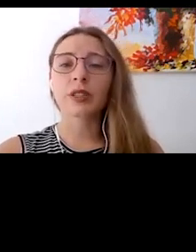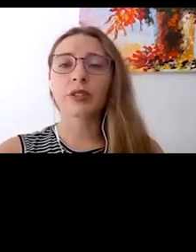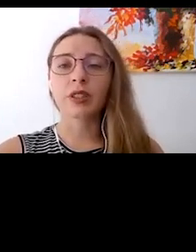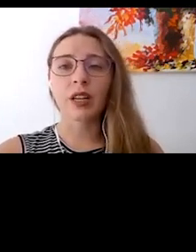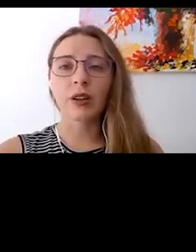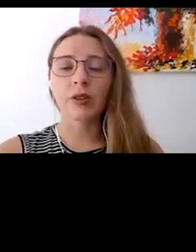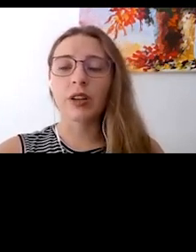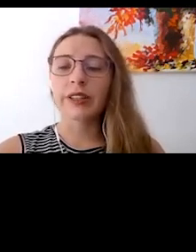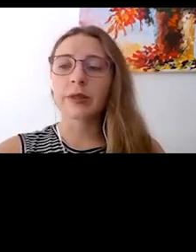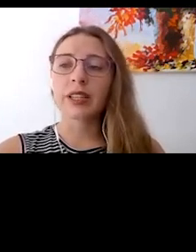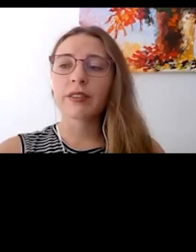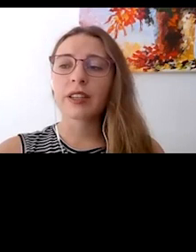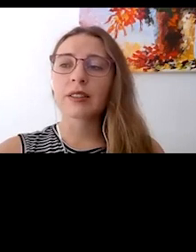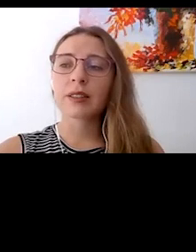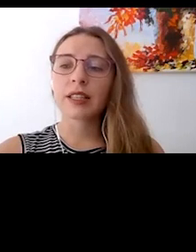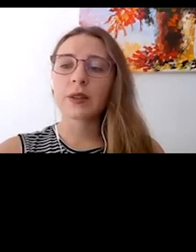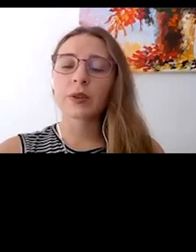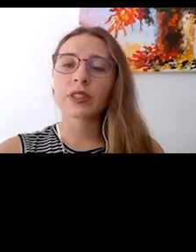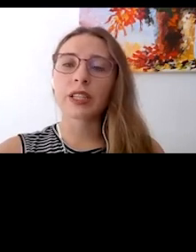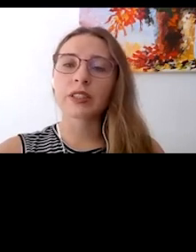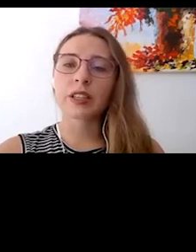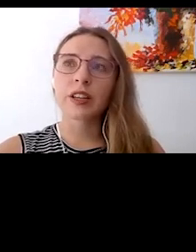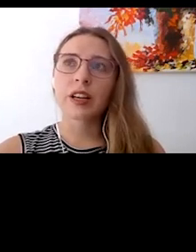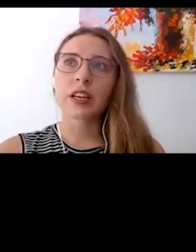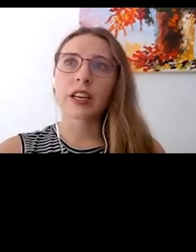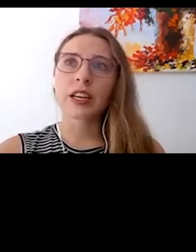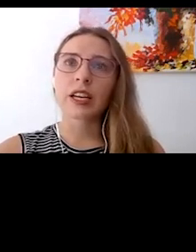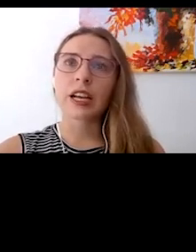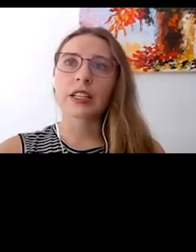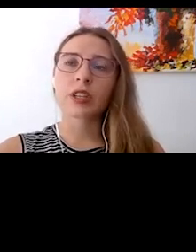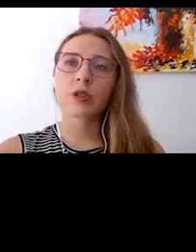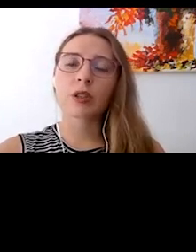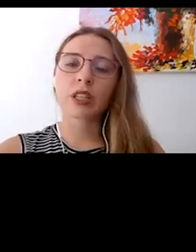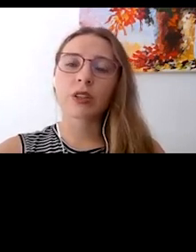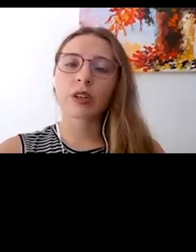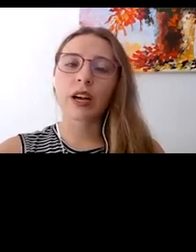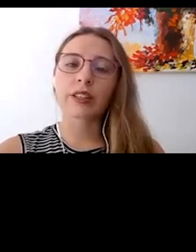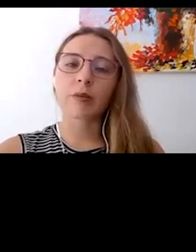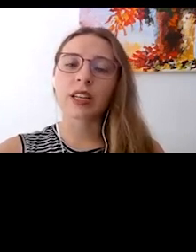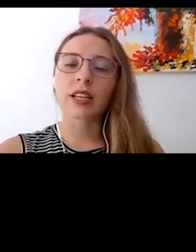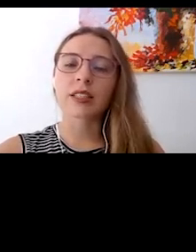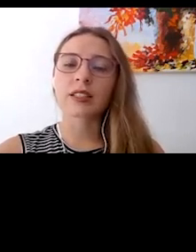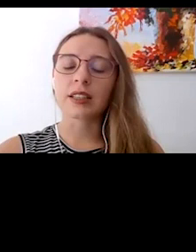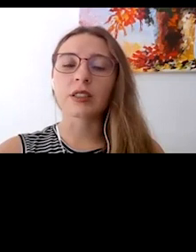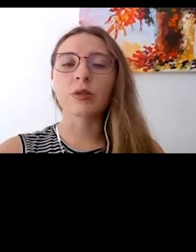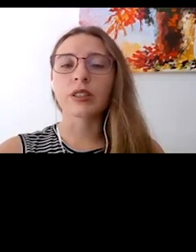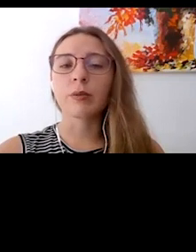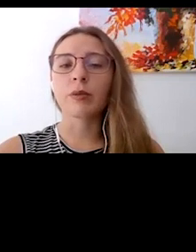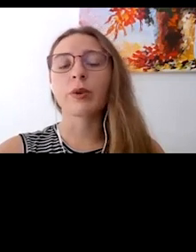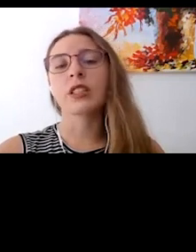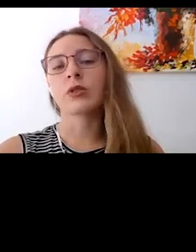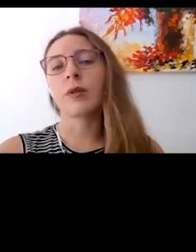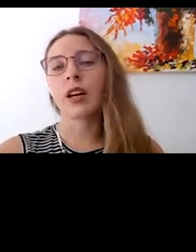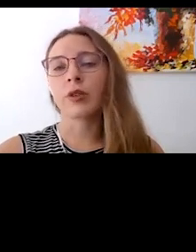del Reglamento Interior de Trabajo. Si bien la Ley Federal del Trabajo establece que en caso de incumplimiento a determinadas actitudes